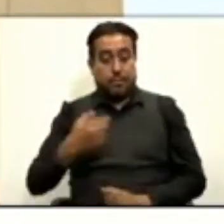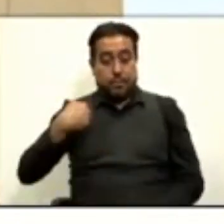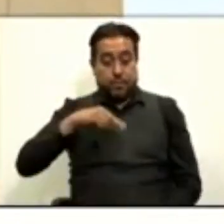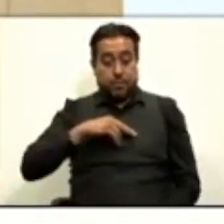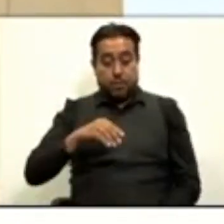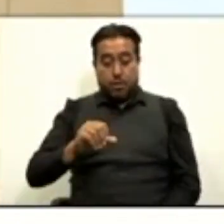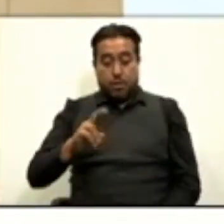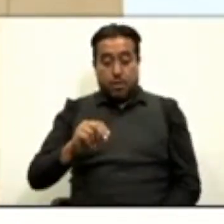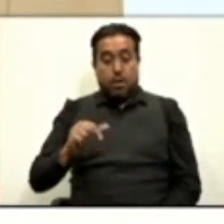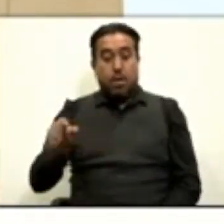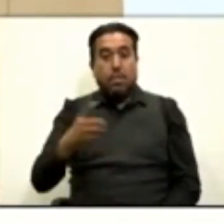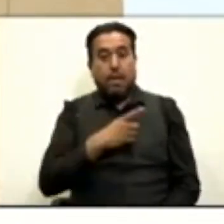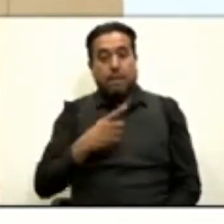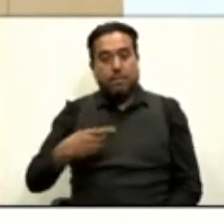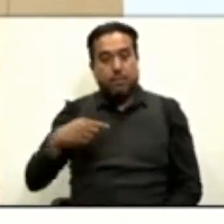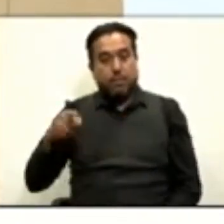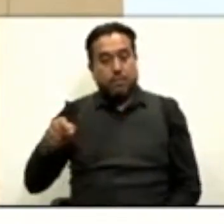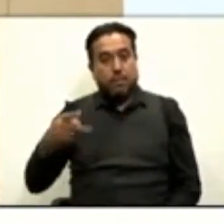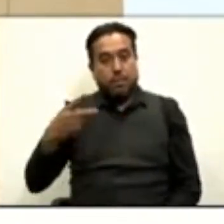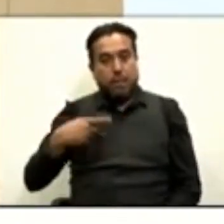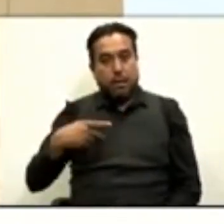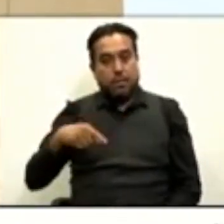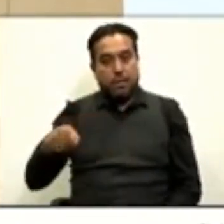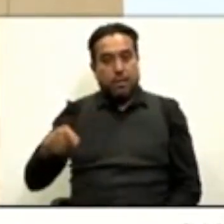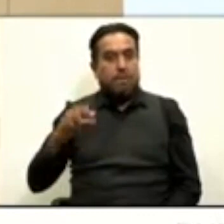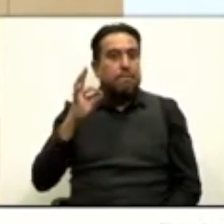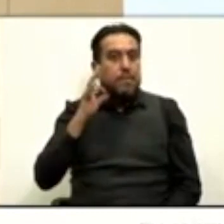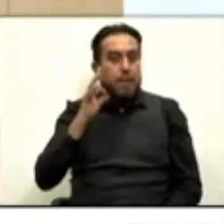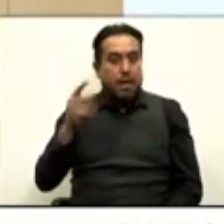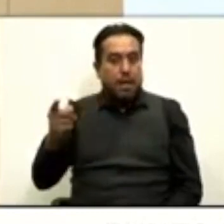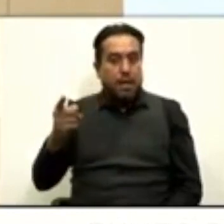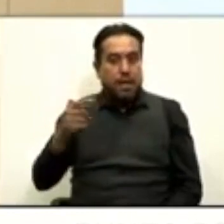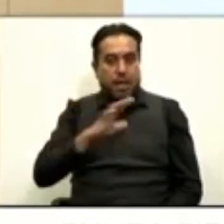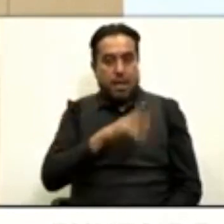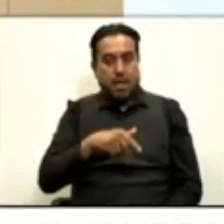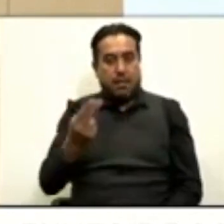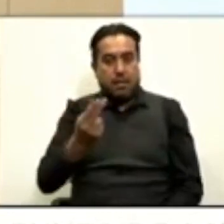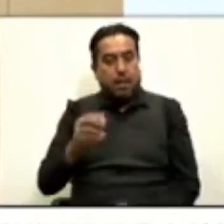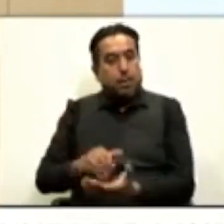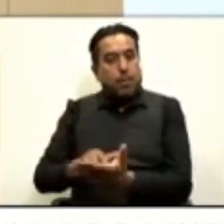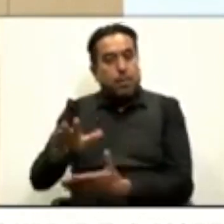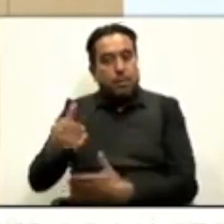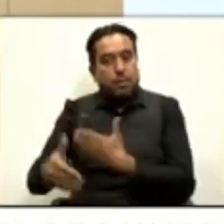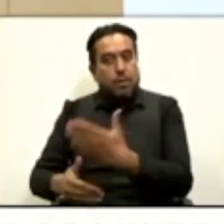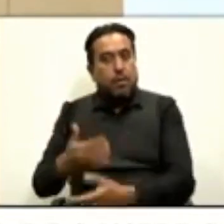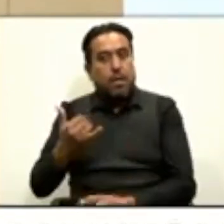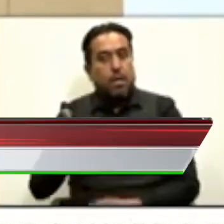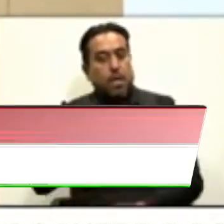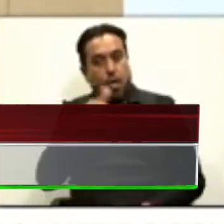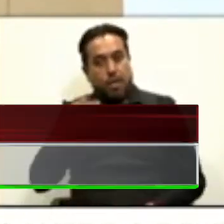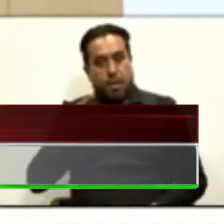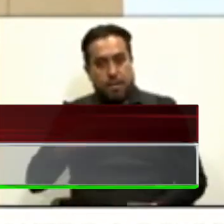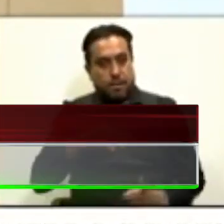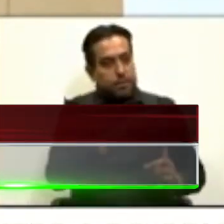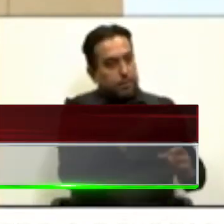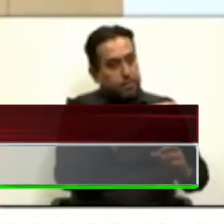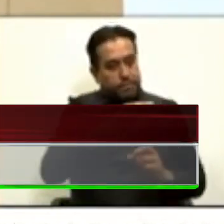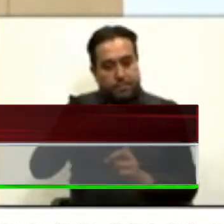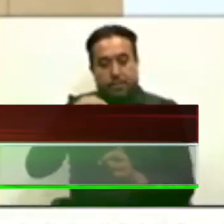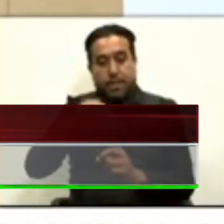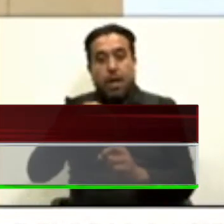consideramos que debe removerse el actual fiscal general del estado y en su lugar de un procedimiento